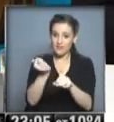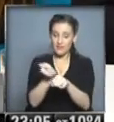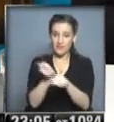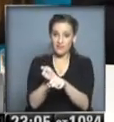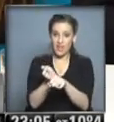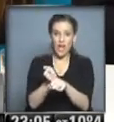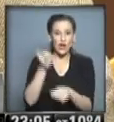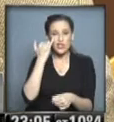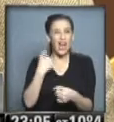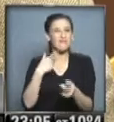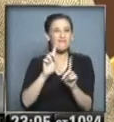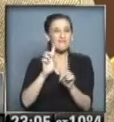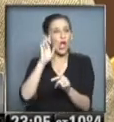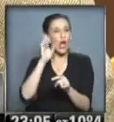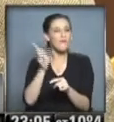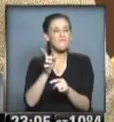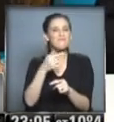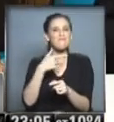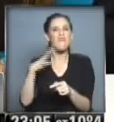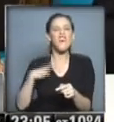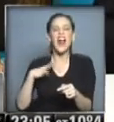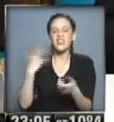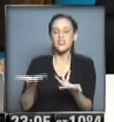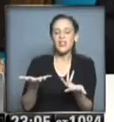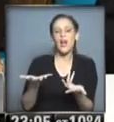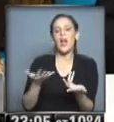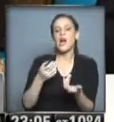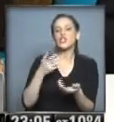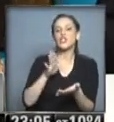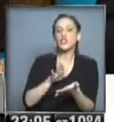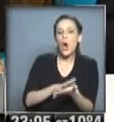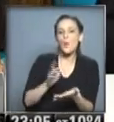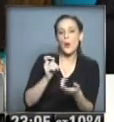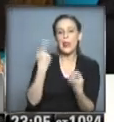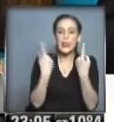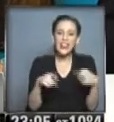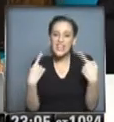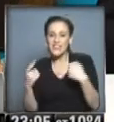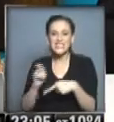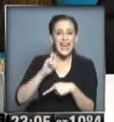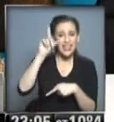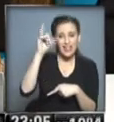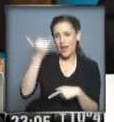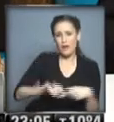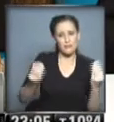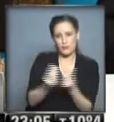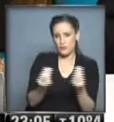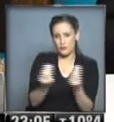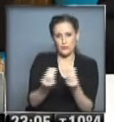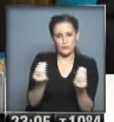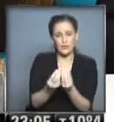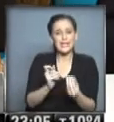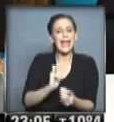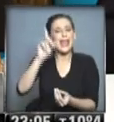es un incoherentes así que diferencias ideológicas matices tenemos ideologías la verdad que acá hay una sola